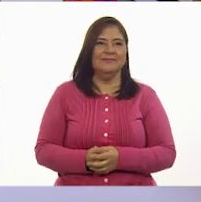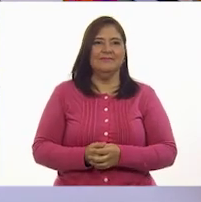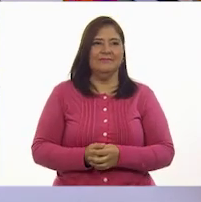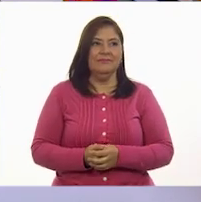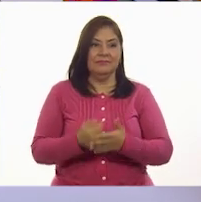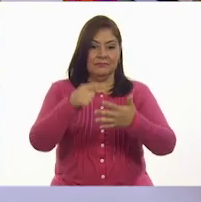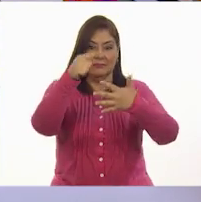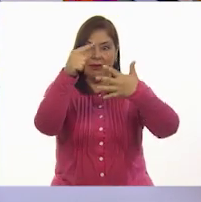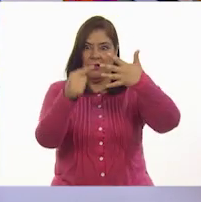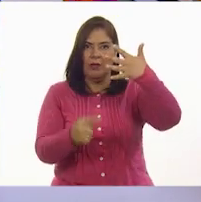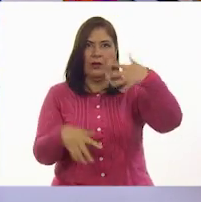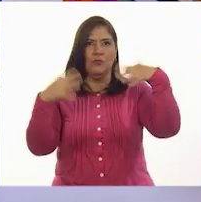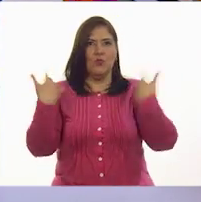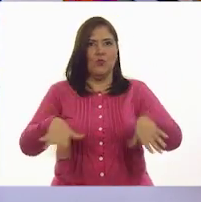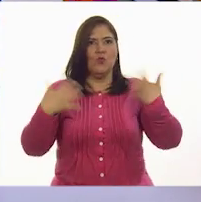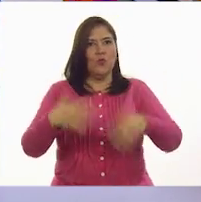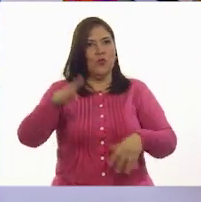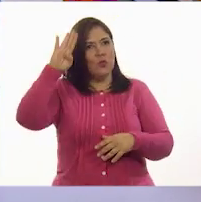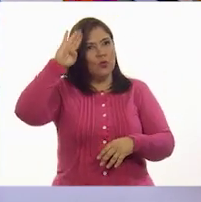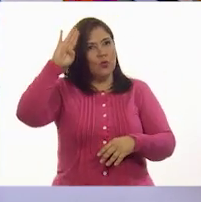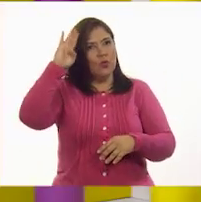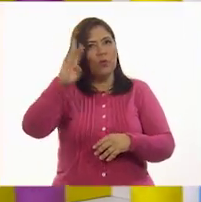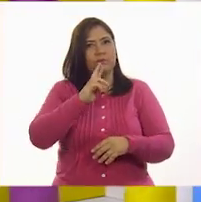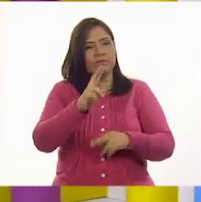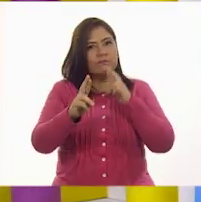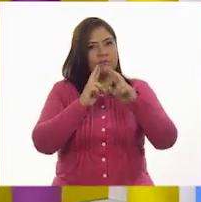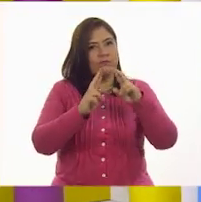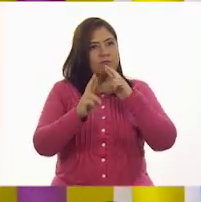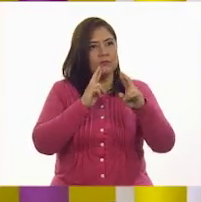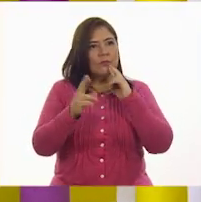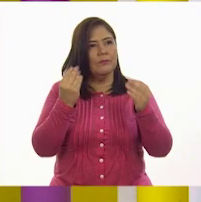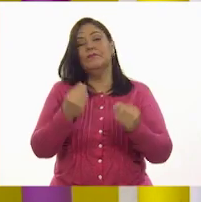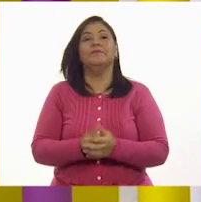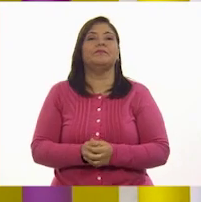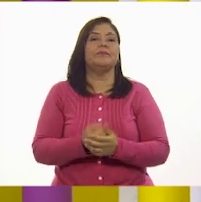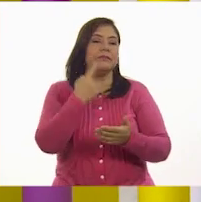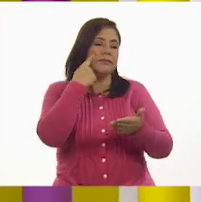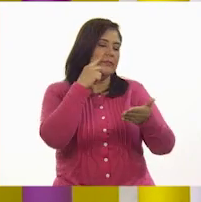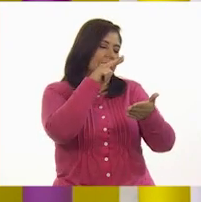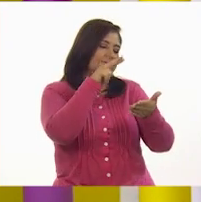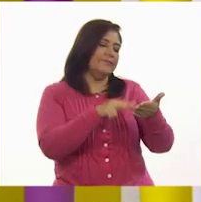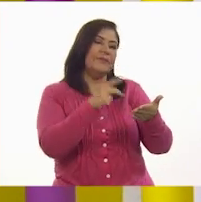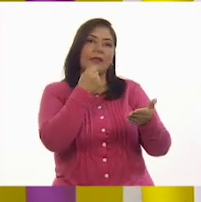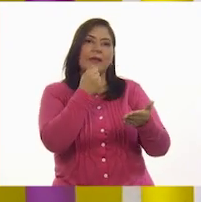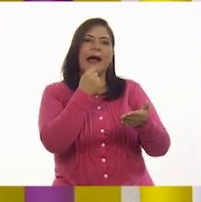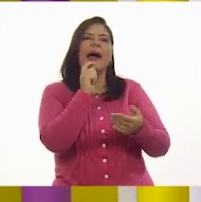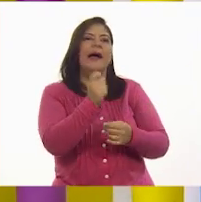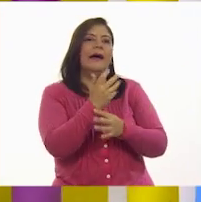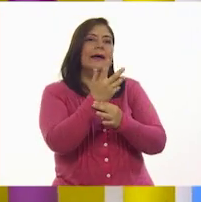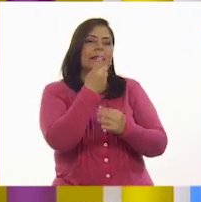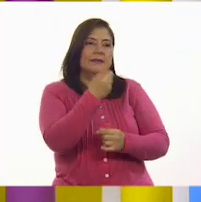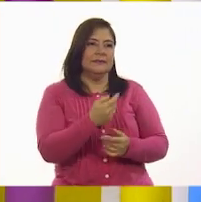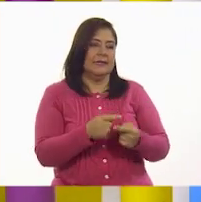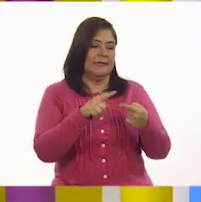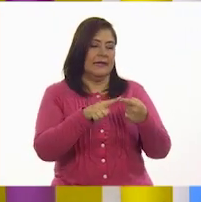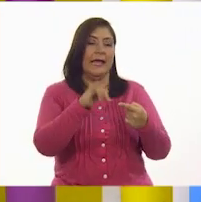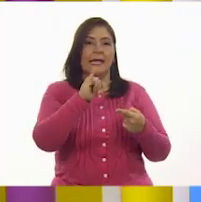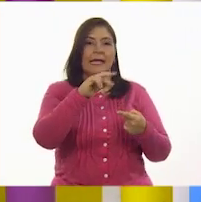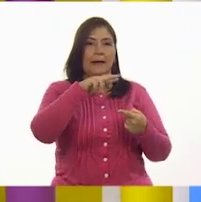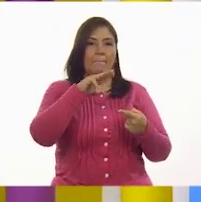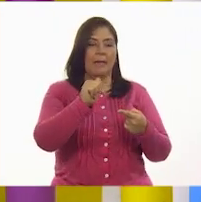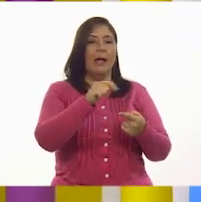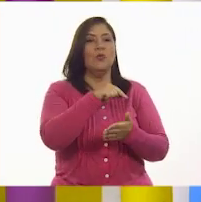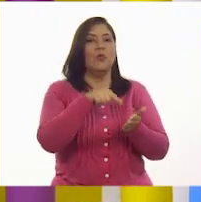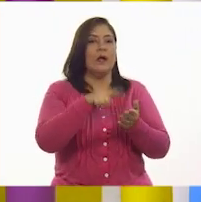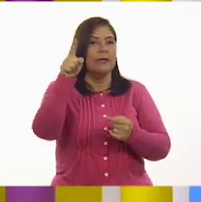Muchas respuestas llegaron. ¿Sí? Sí. Vamos a ver qué nos dicen los niños. ¿Qué dicen acerca de estos Irma dos de Hidalgo nos